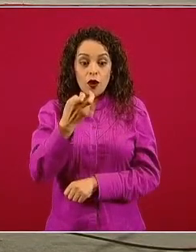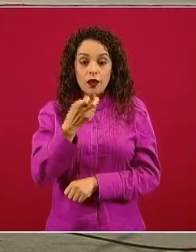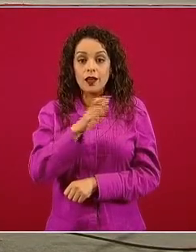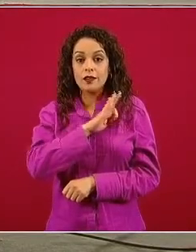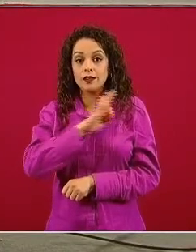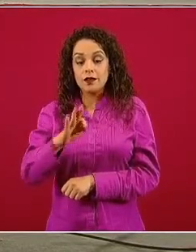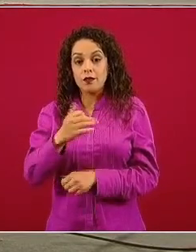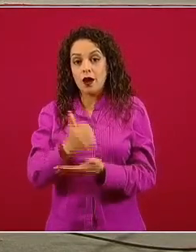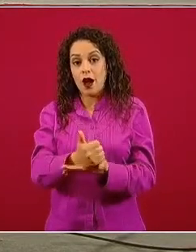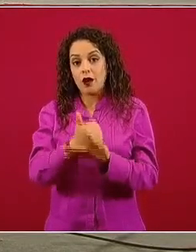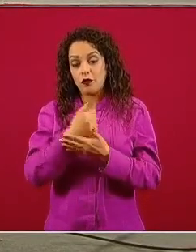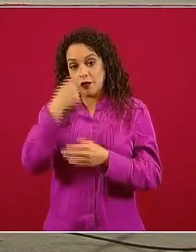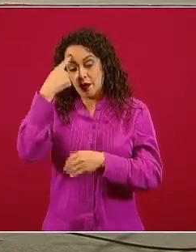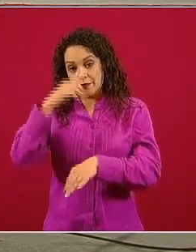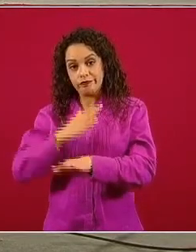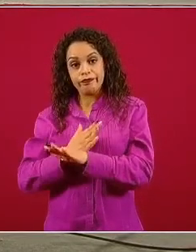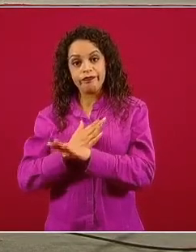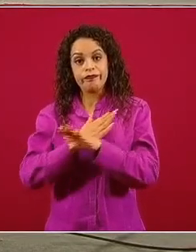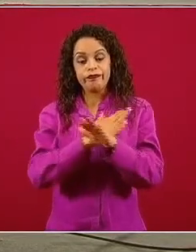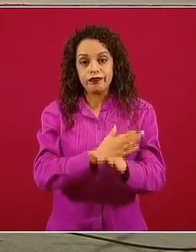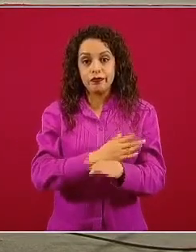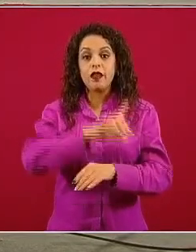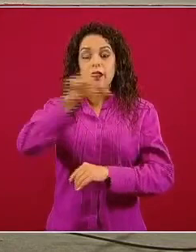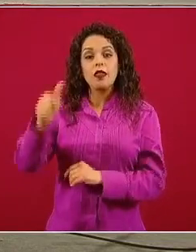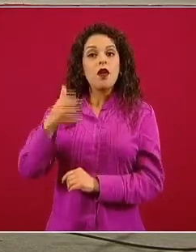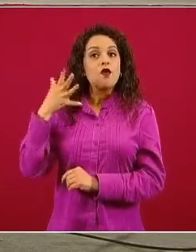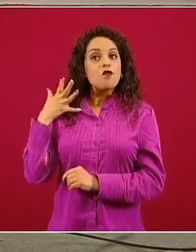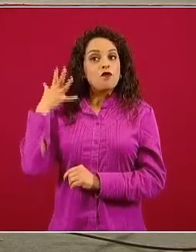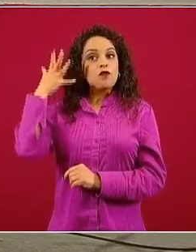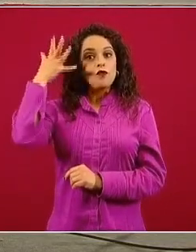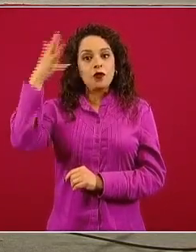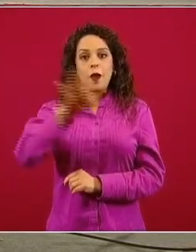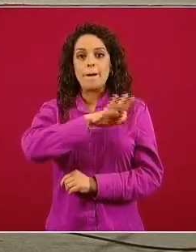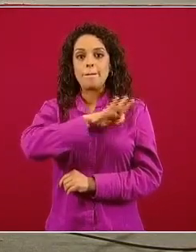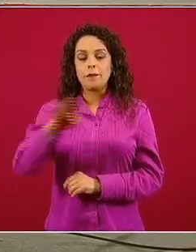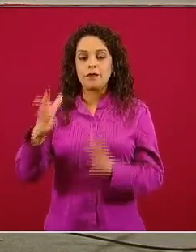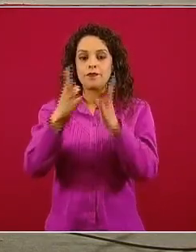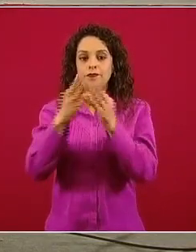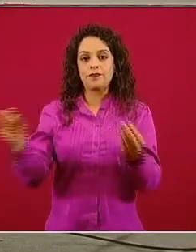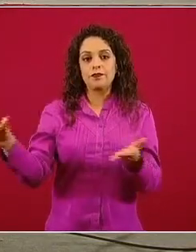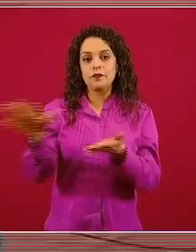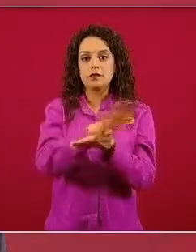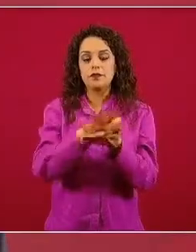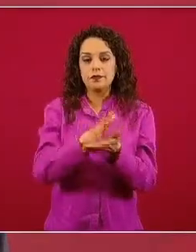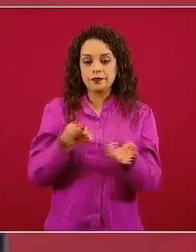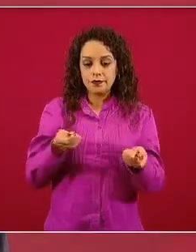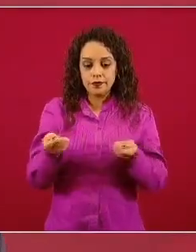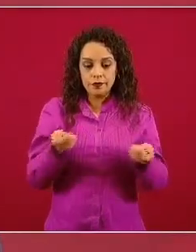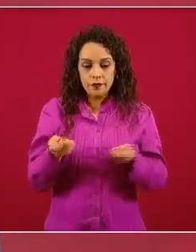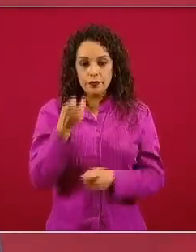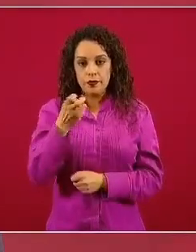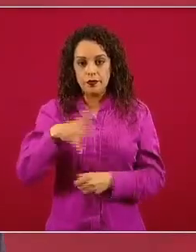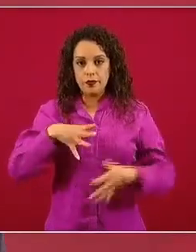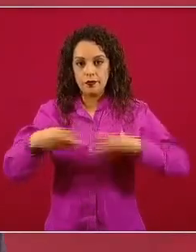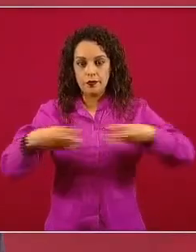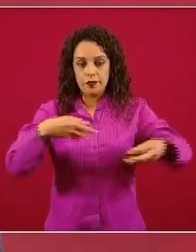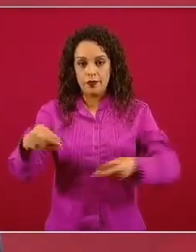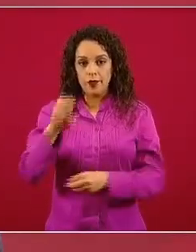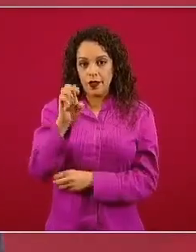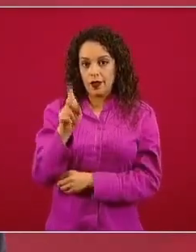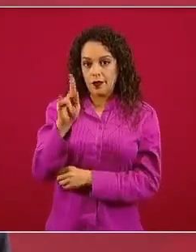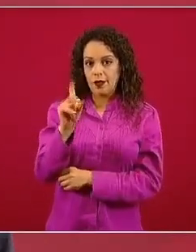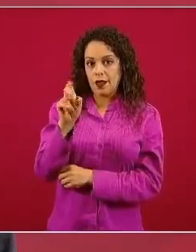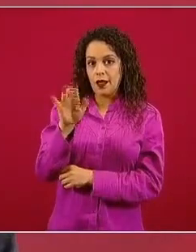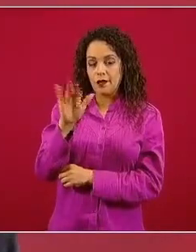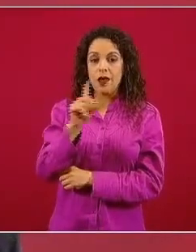va a contribuir definitivamente en el tiempo a terminar de mitigar y controlar la epidemia de COVID. Esa es al menos la expectativa